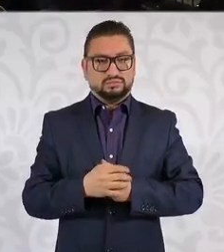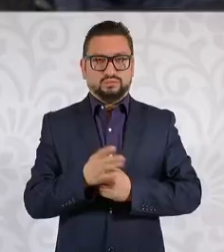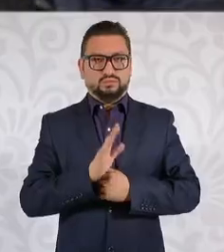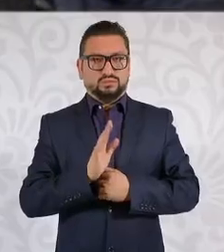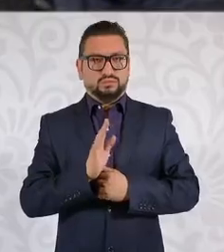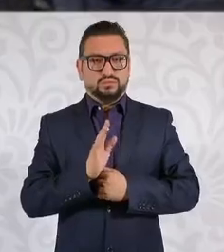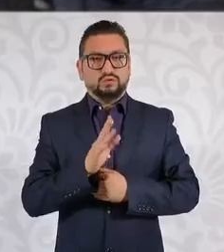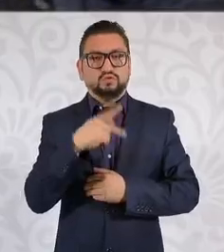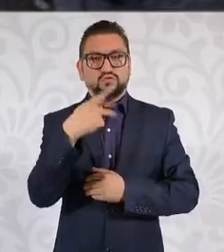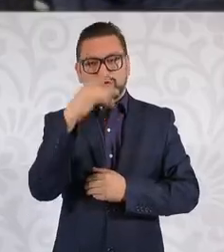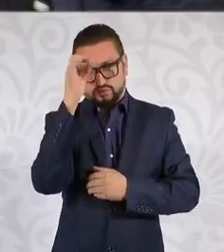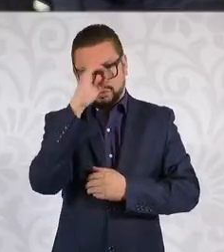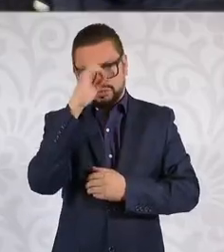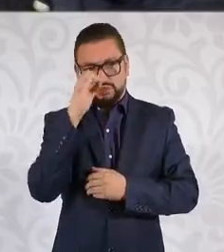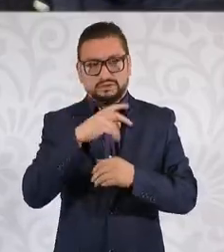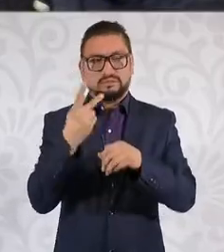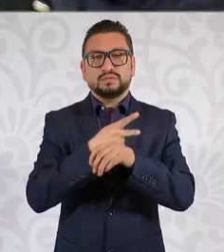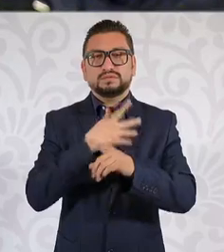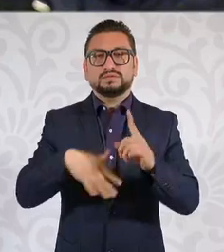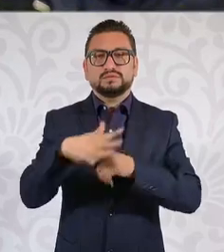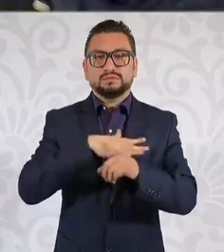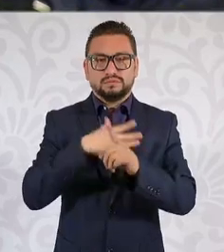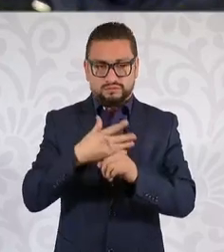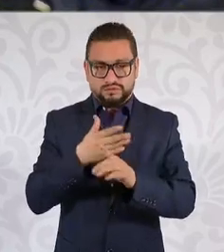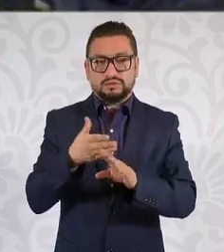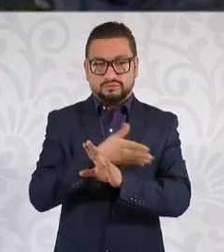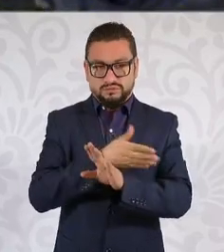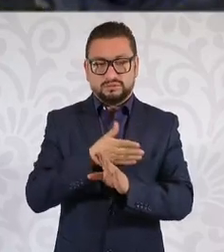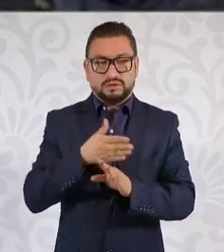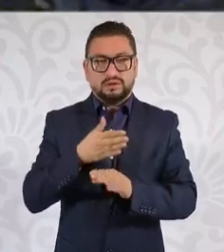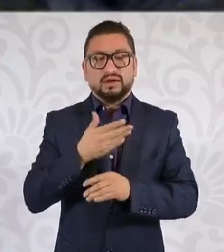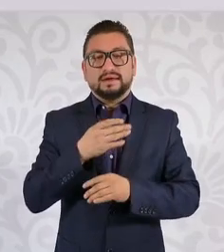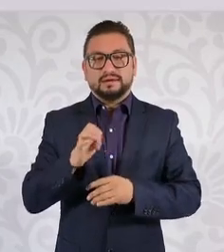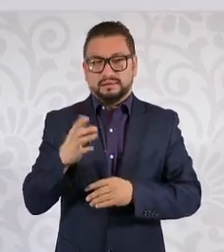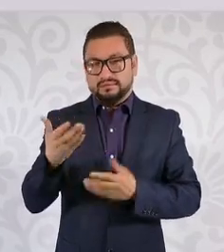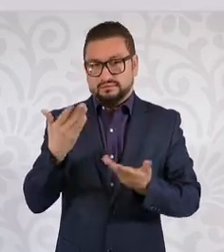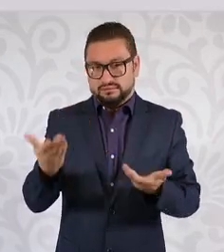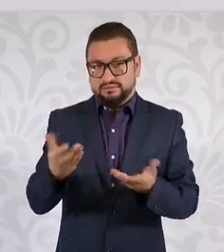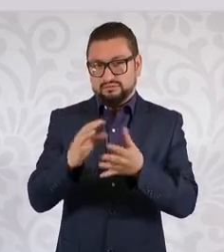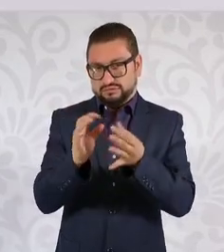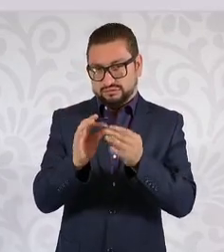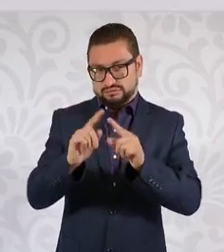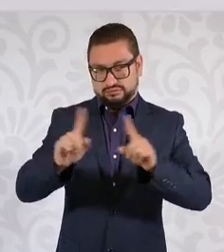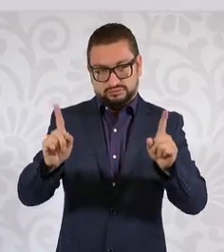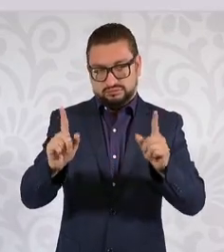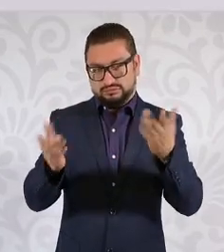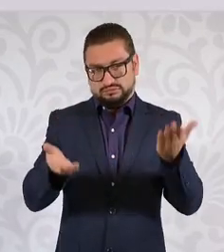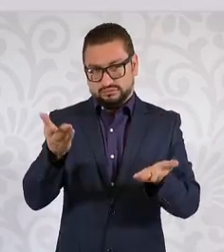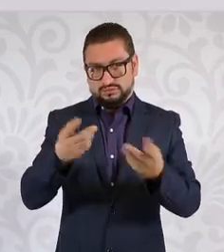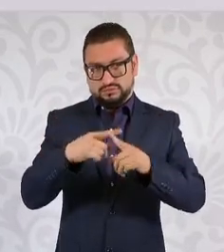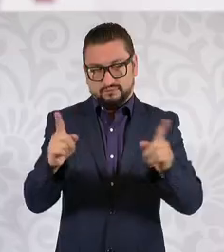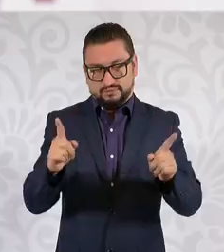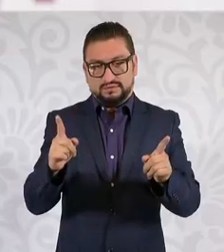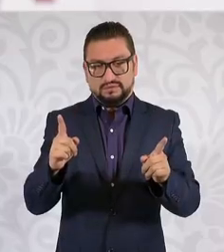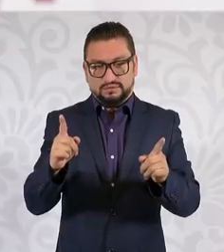cuál es su opinión al respecto, tomando en cuenta que es su antecesor. Hay que diferenciar, ¿no? Okay. O